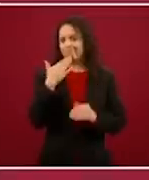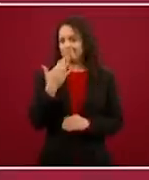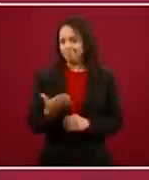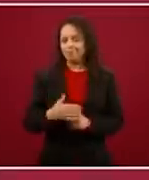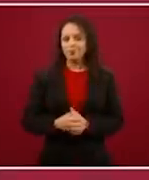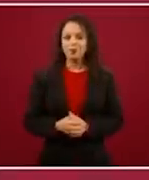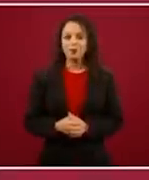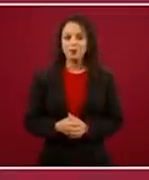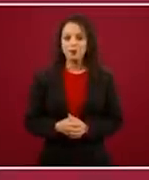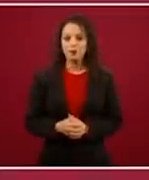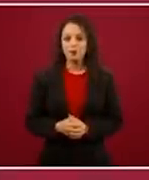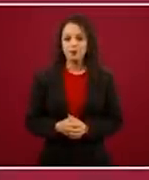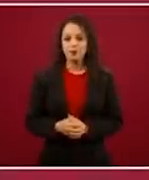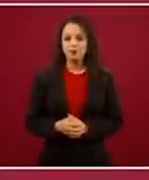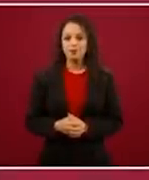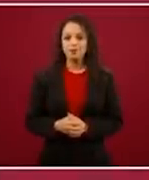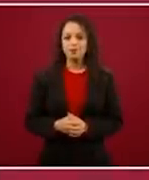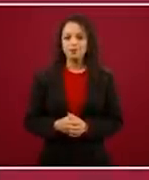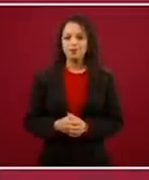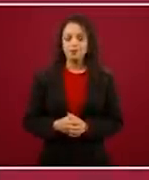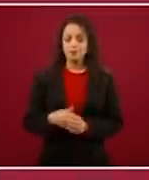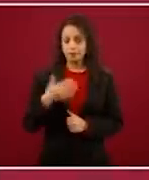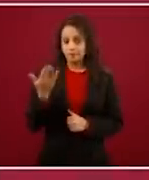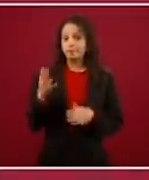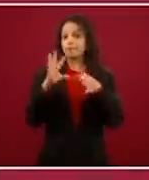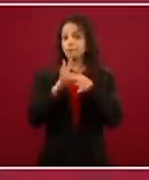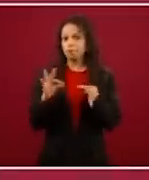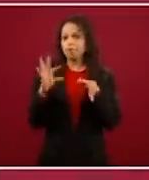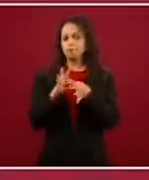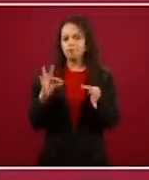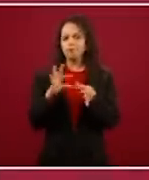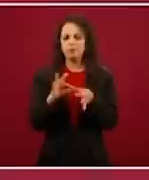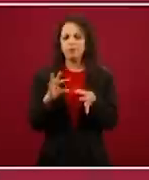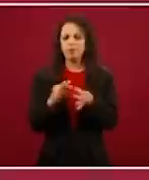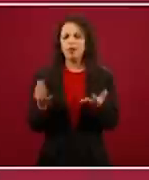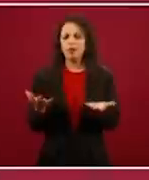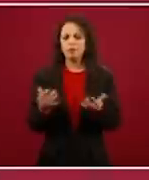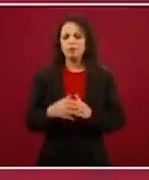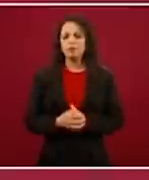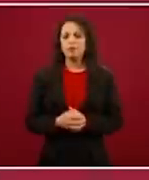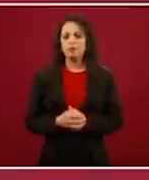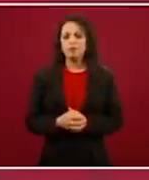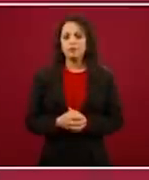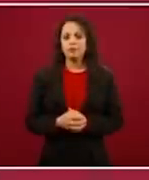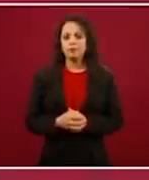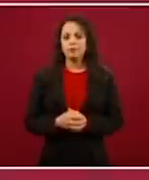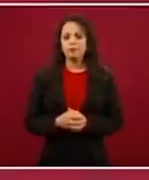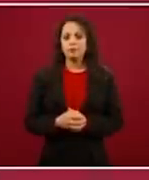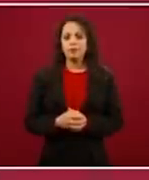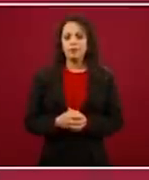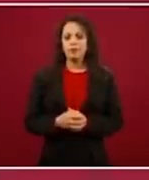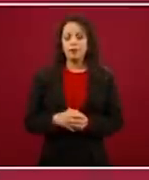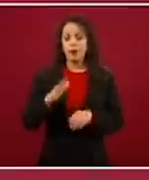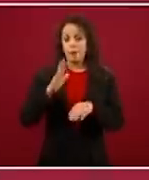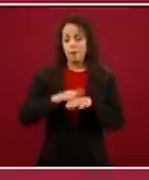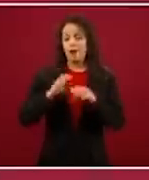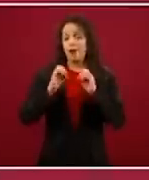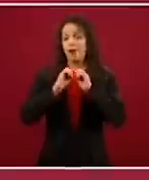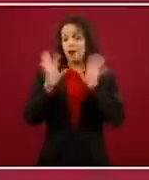Y vamos a informar, aclaramos de que solo lo que no